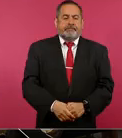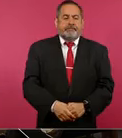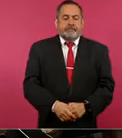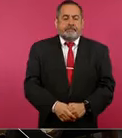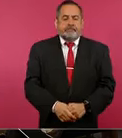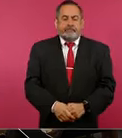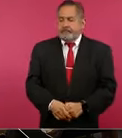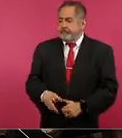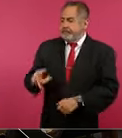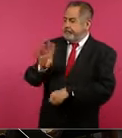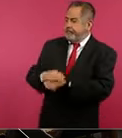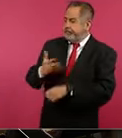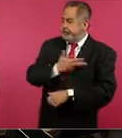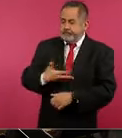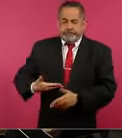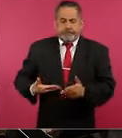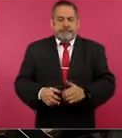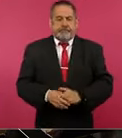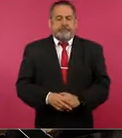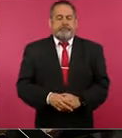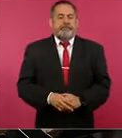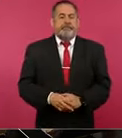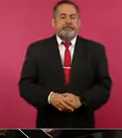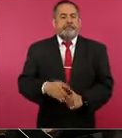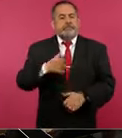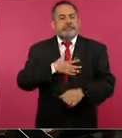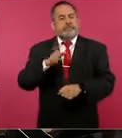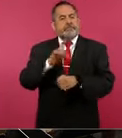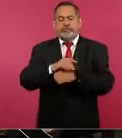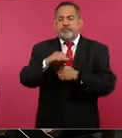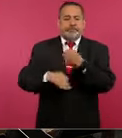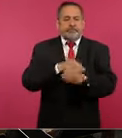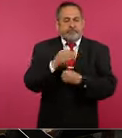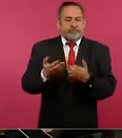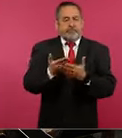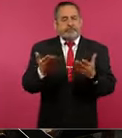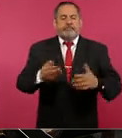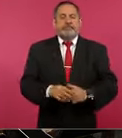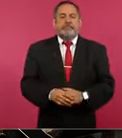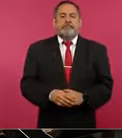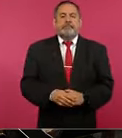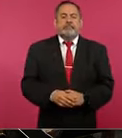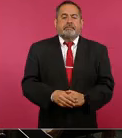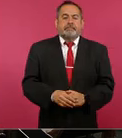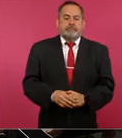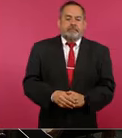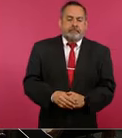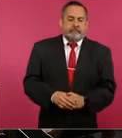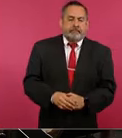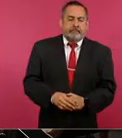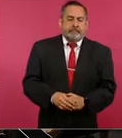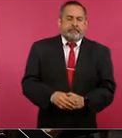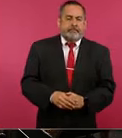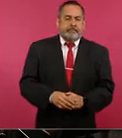Con su permiso, señor presidente, buenos días a todas y a todos. En primer